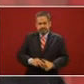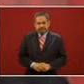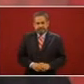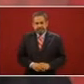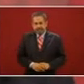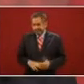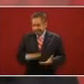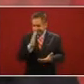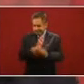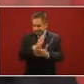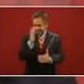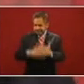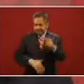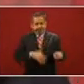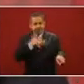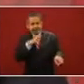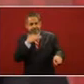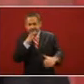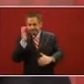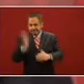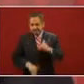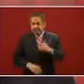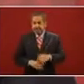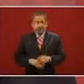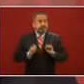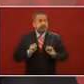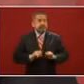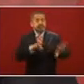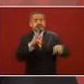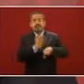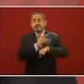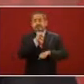Se acabó la corrupción, se acabó la impunidad.